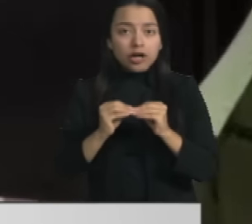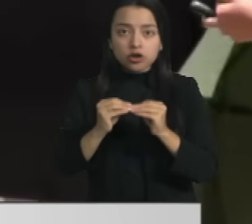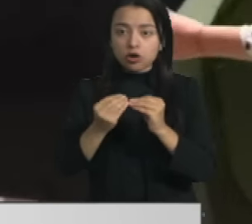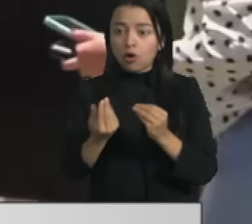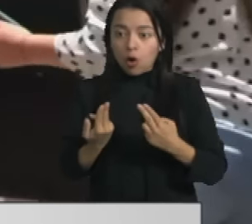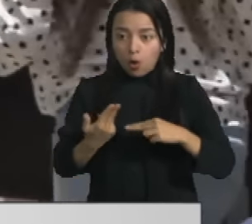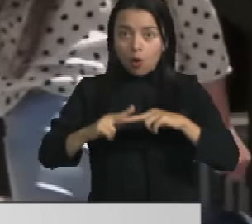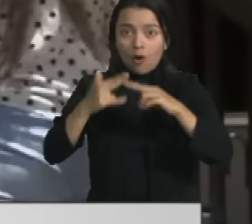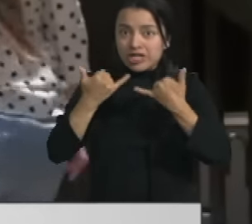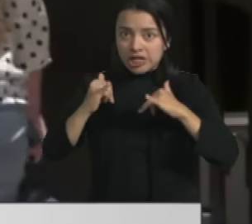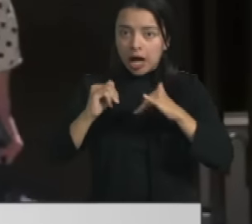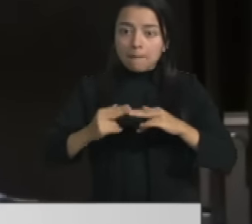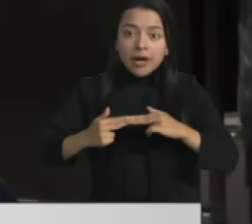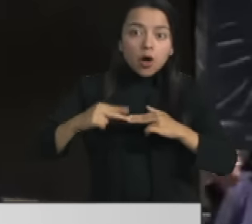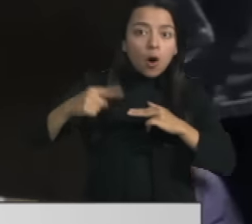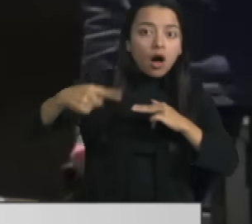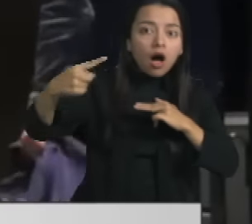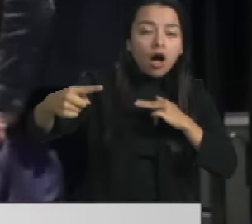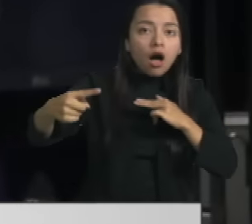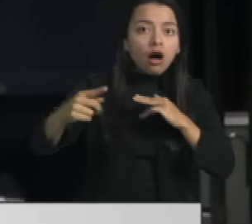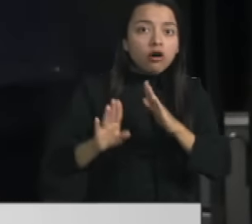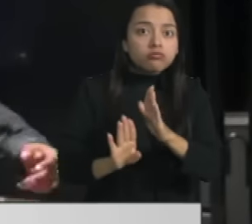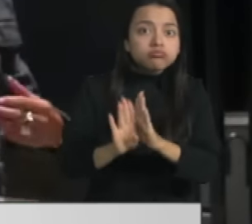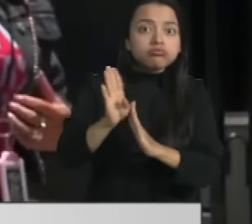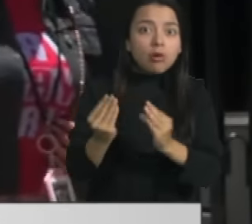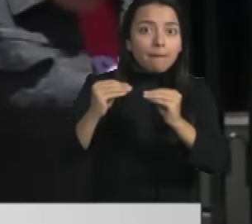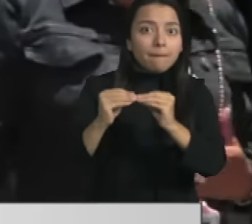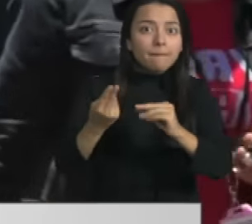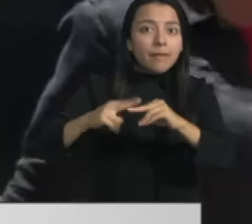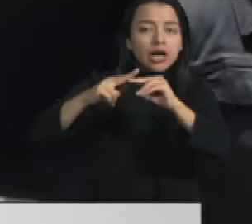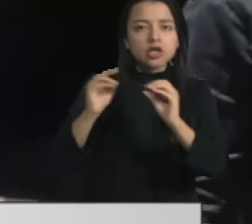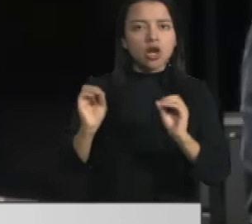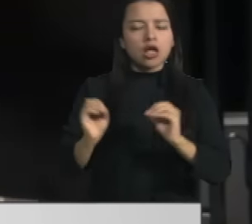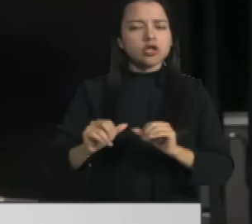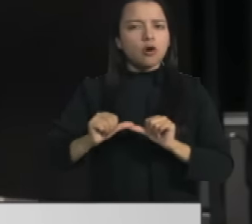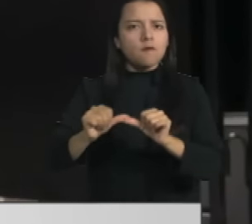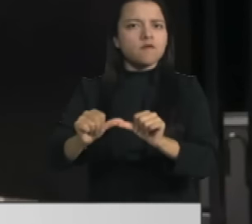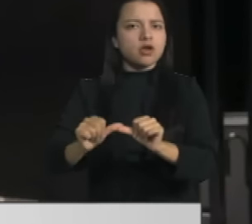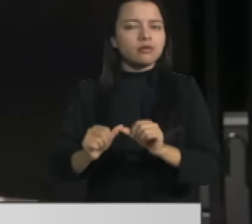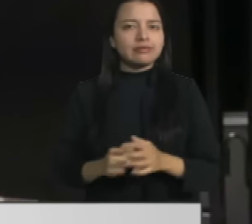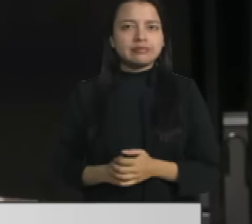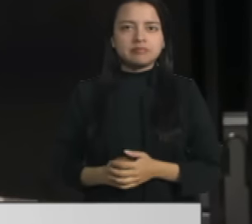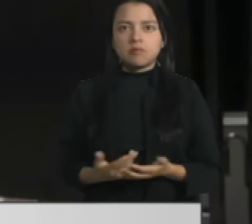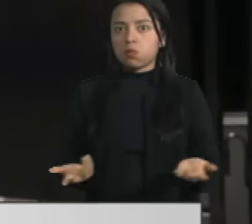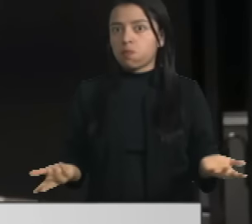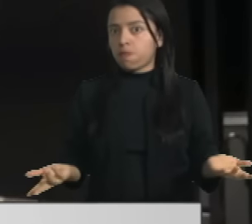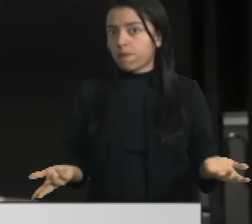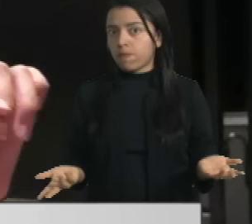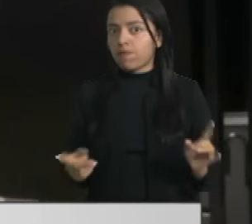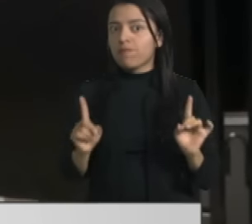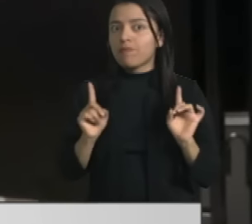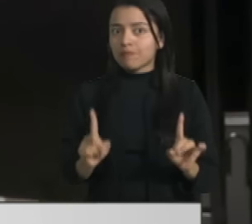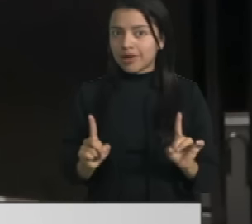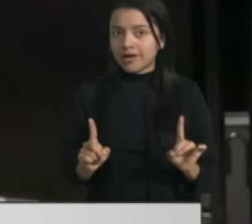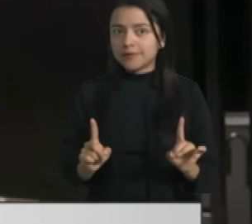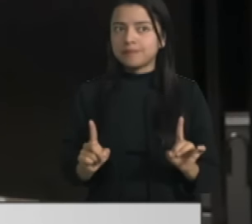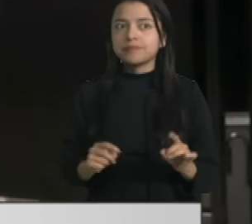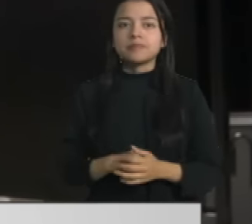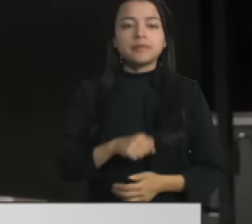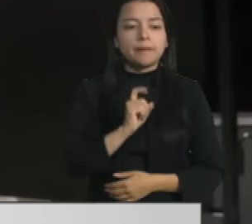o futuros aumentos, digámoslo así, de la CPM, mientras se adelantan las mesas de diálogo. Pero el aumento